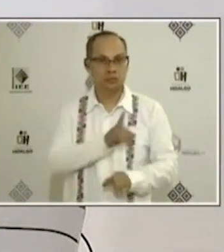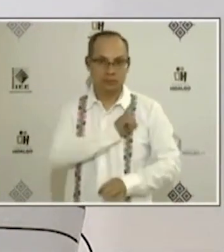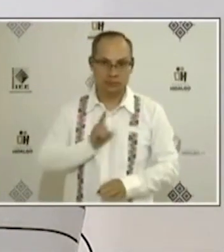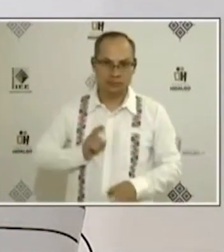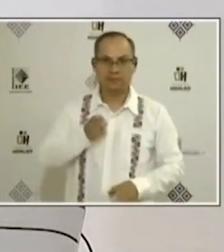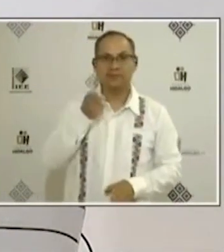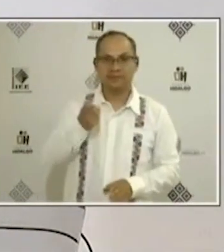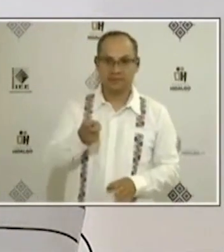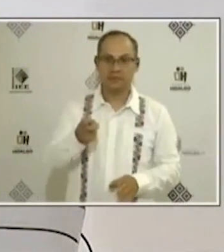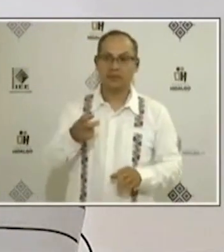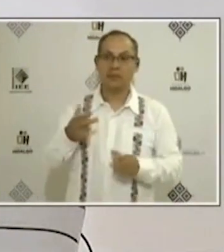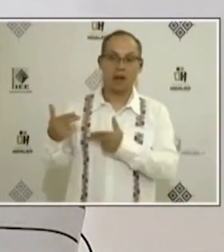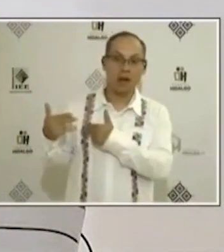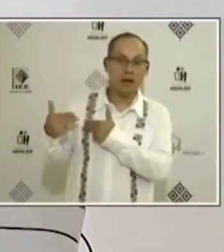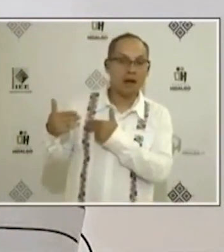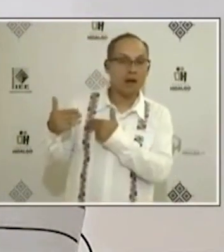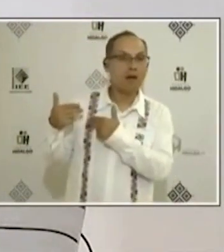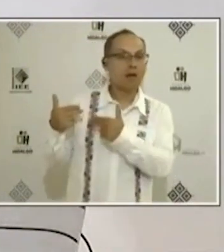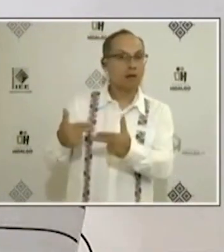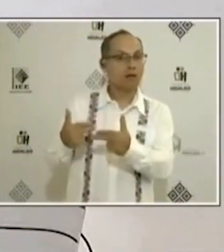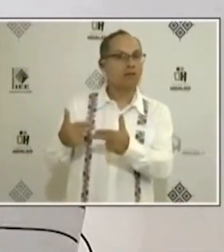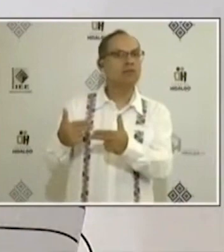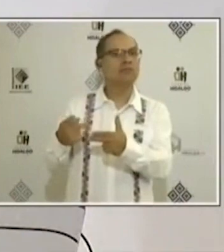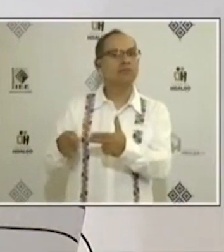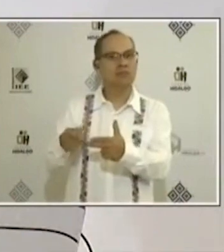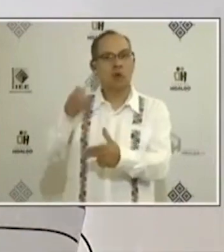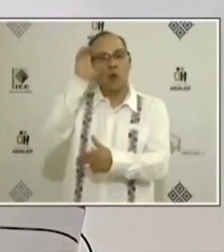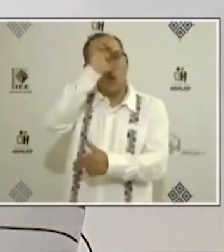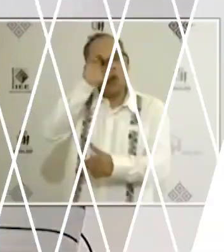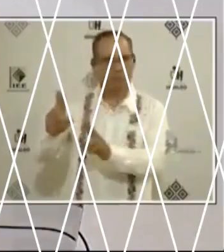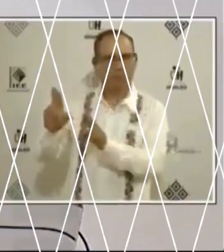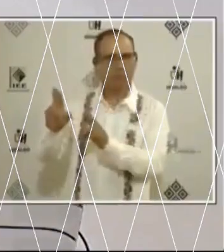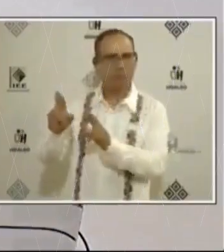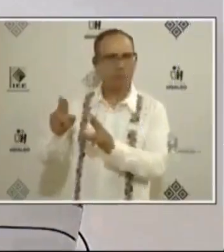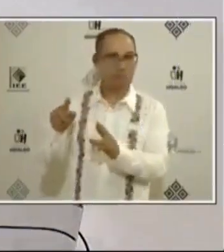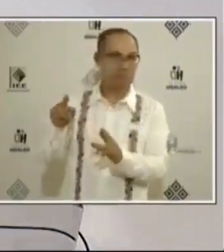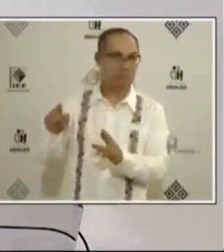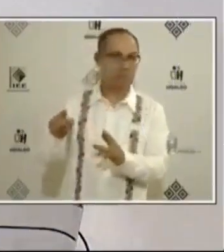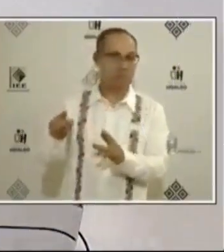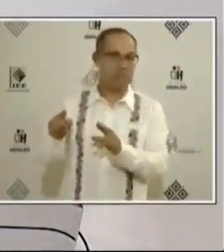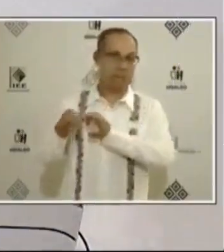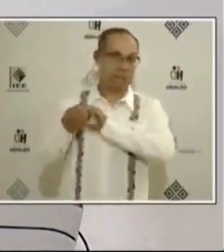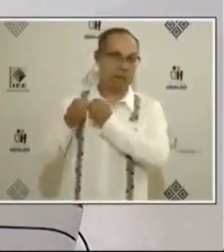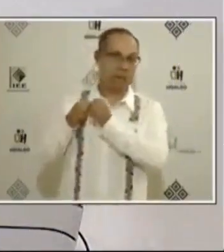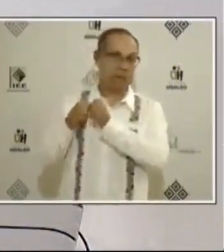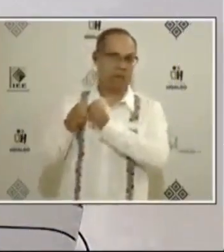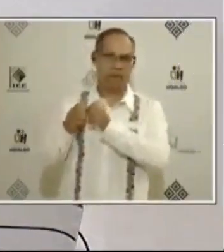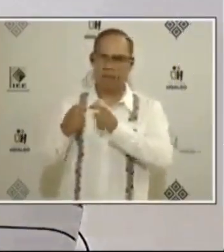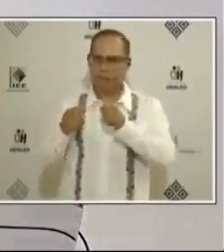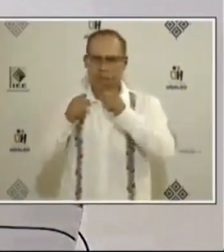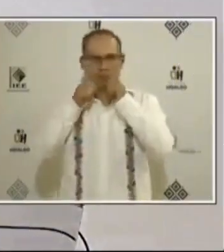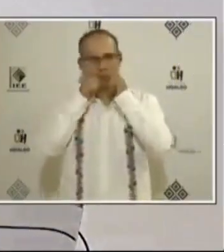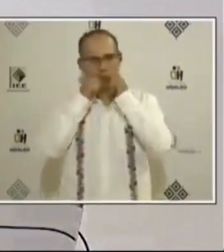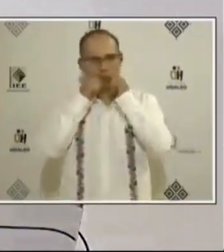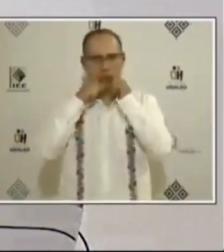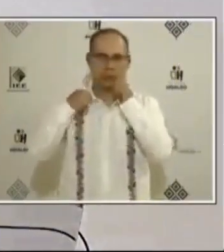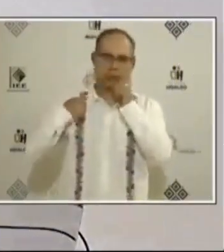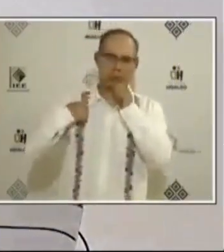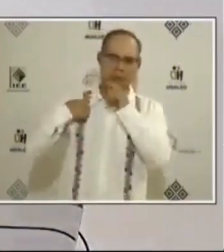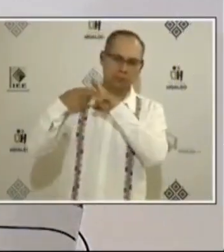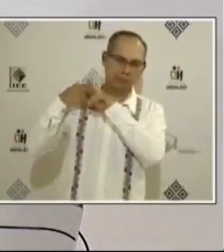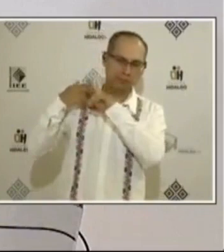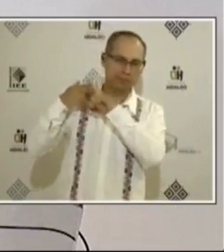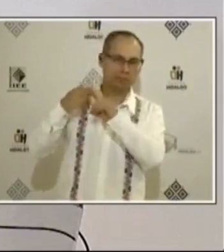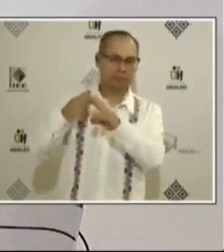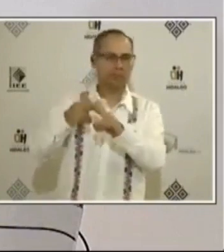enorme herencia cultural de la cual debemos sentirnos orgullosos. Lo he demostrado en el transcurso de mi vida y lo voy a hacer